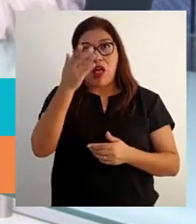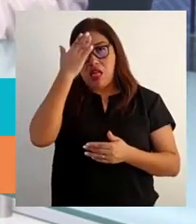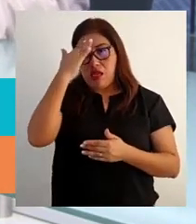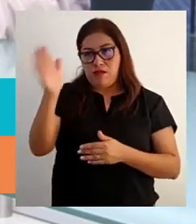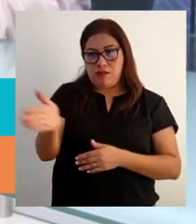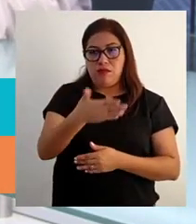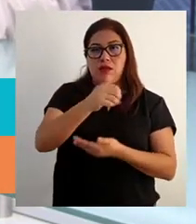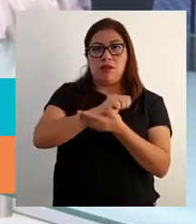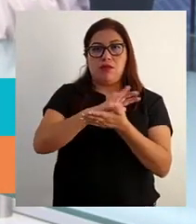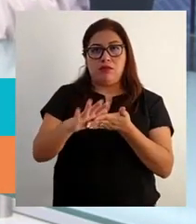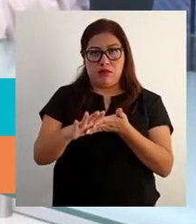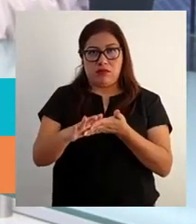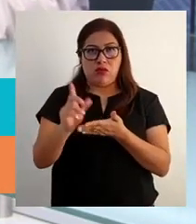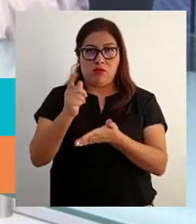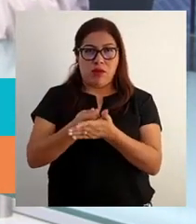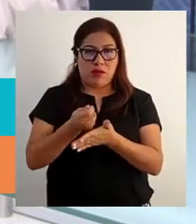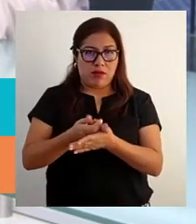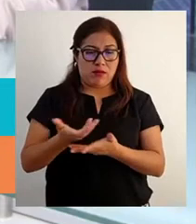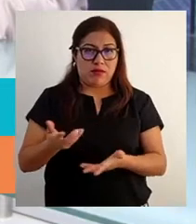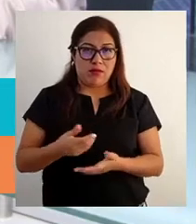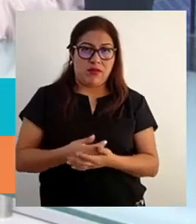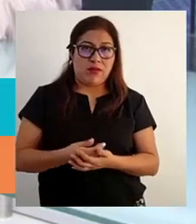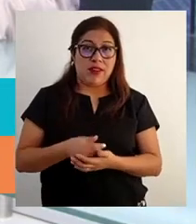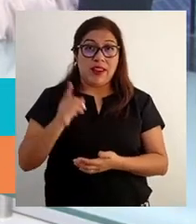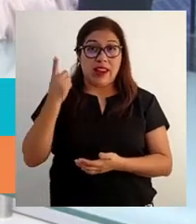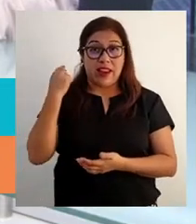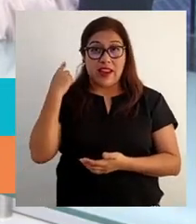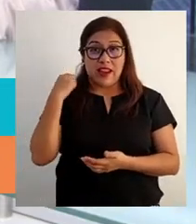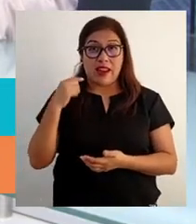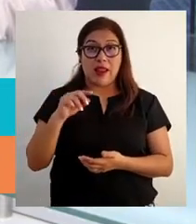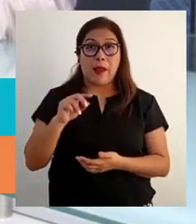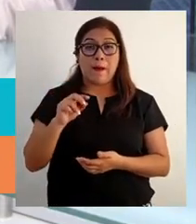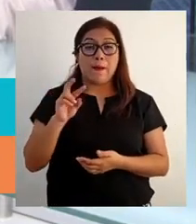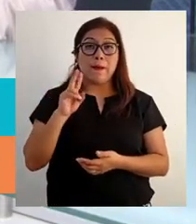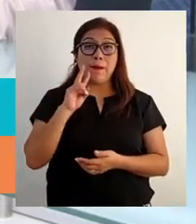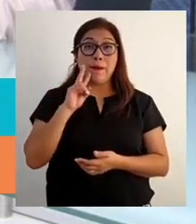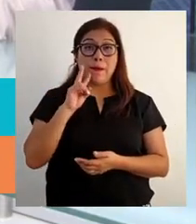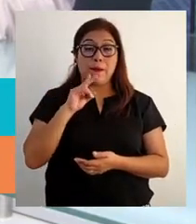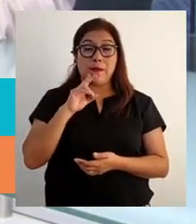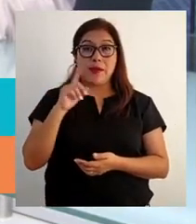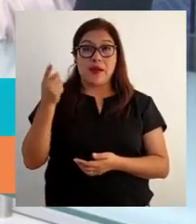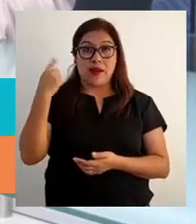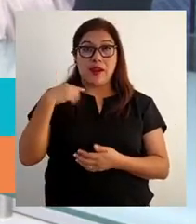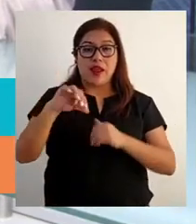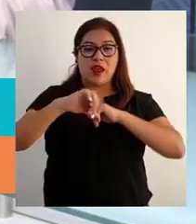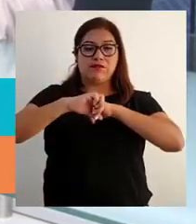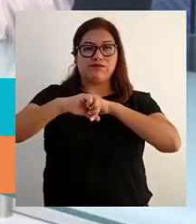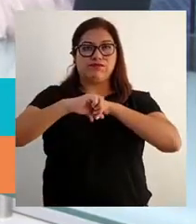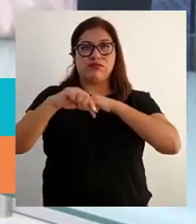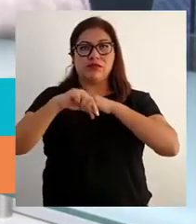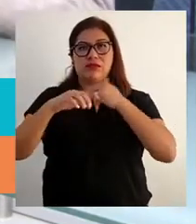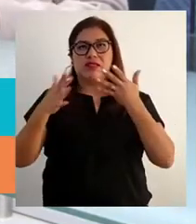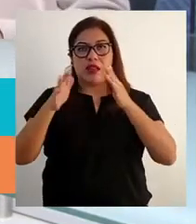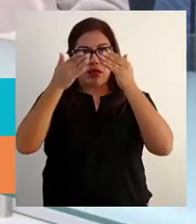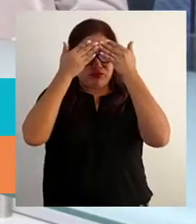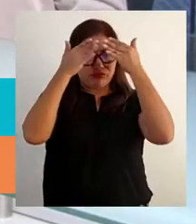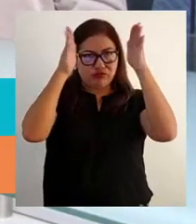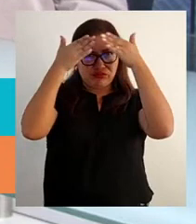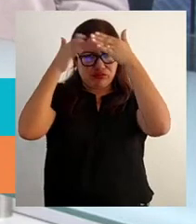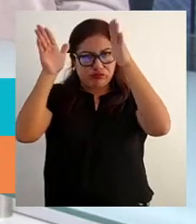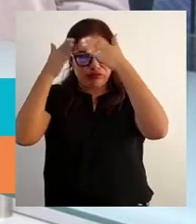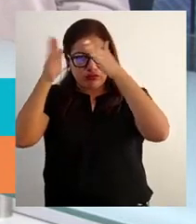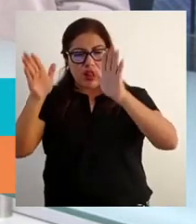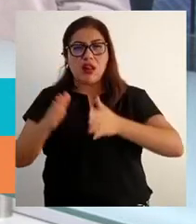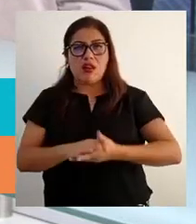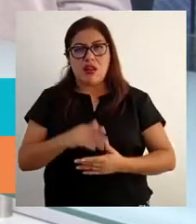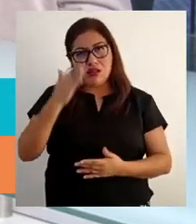sentido, Enrique, el día viernes hemos realizado una campaña justamente de concienciación sobre el